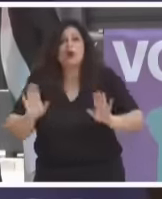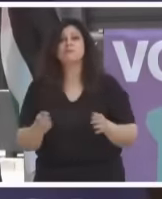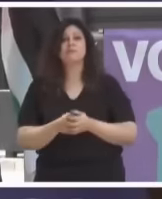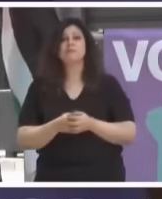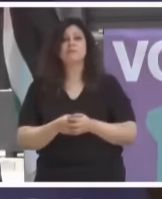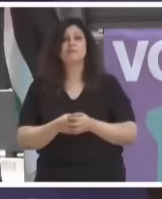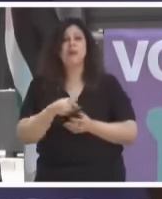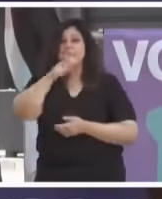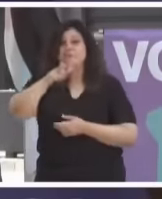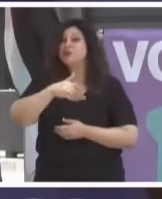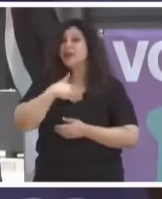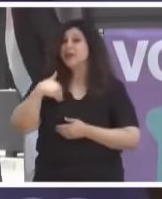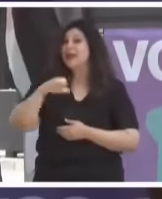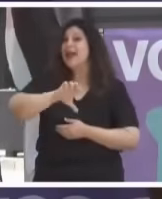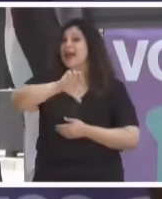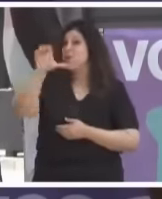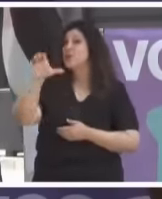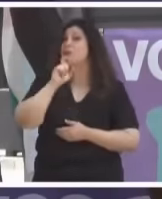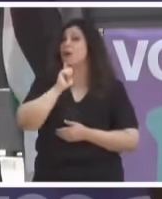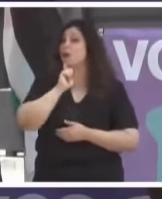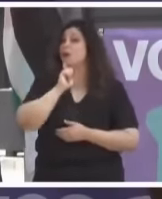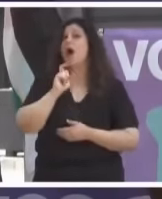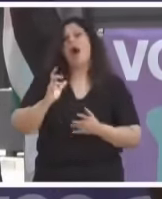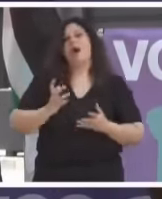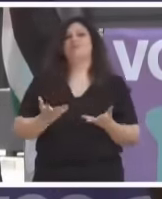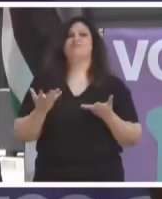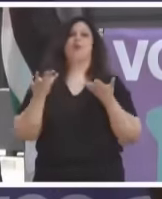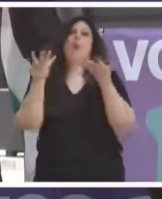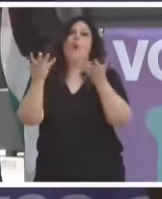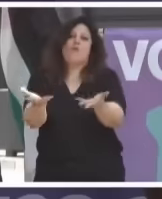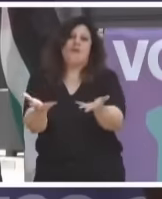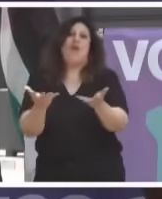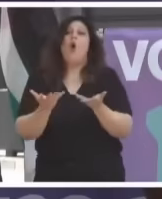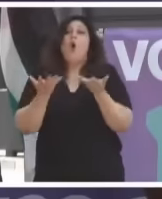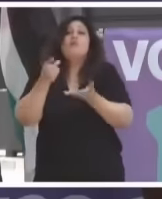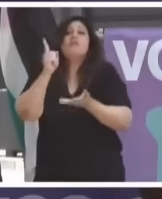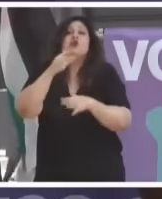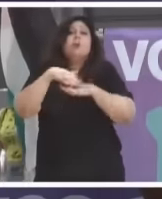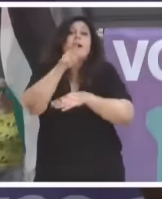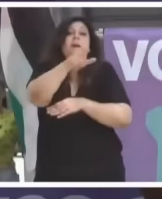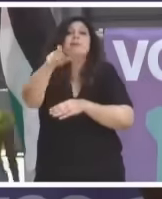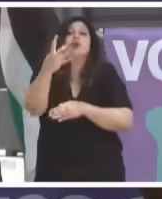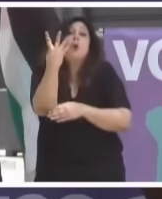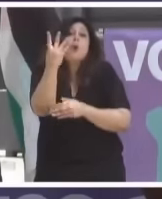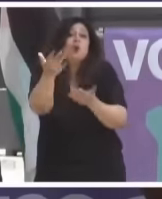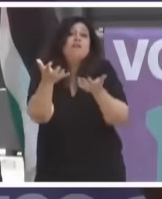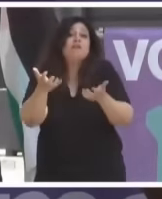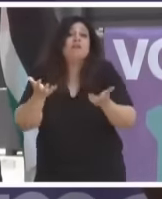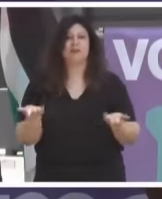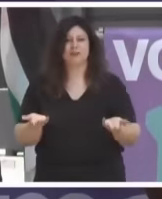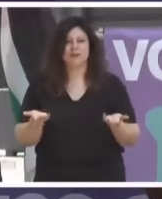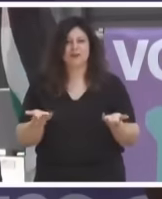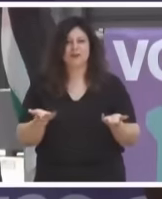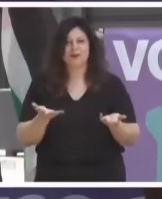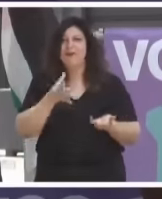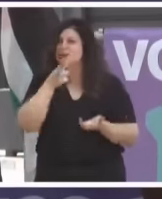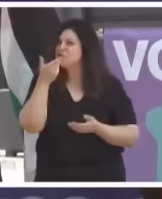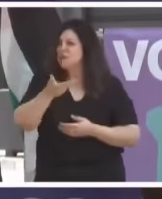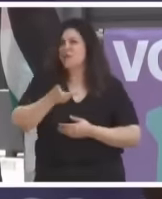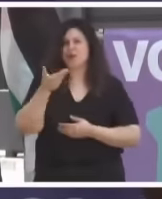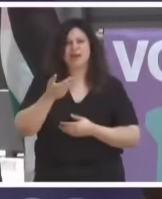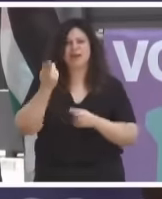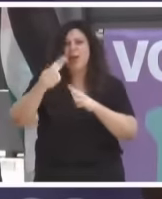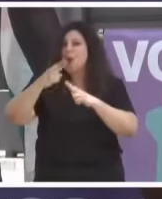quieren poner Europa al servicio de cuatros. Y por eso es tan importante, porque hay que acabar, hay que desterrar